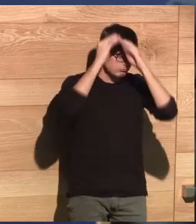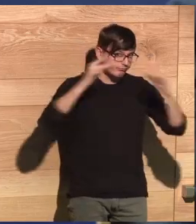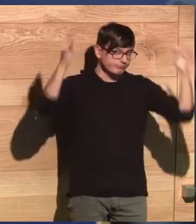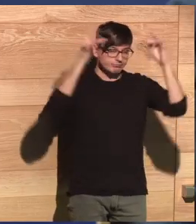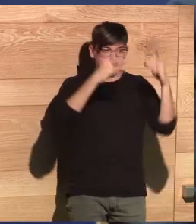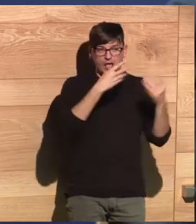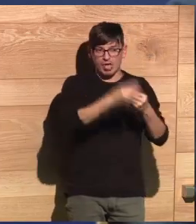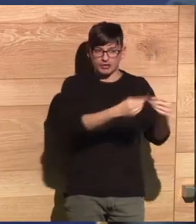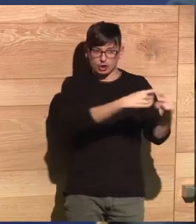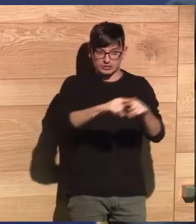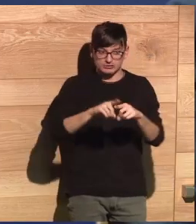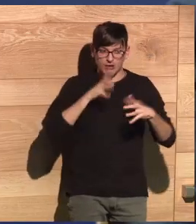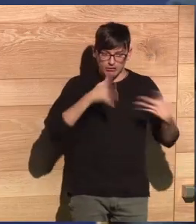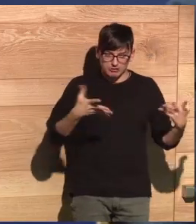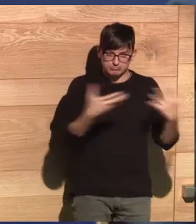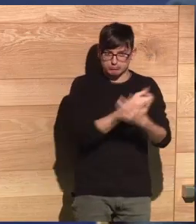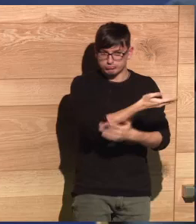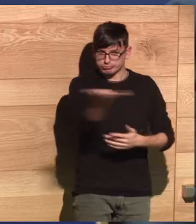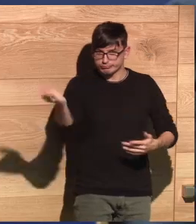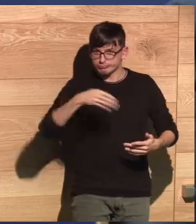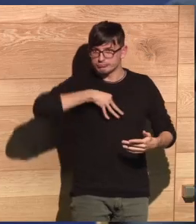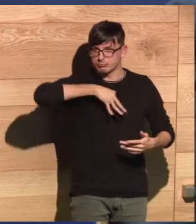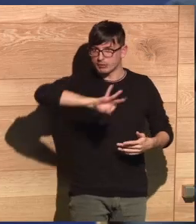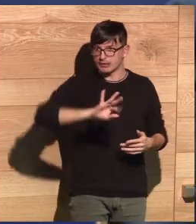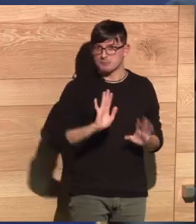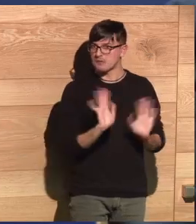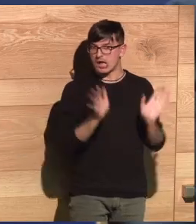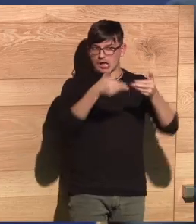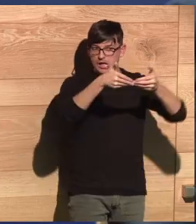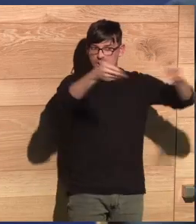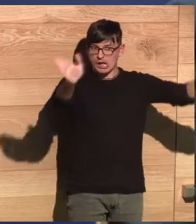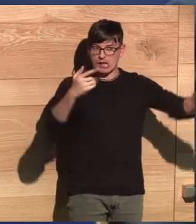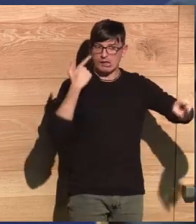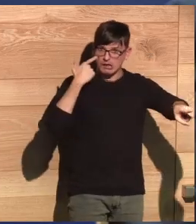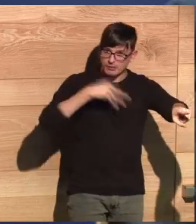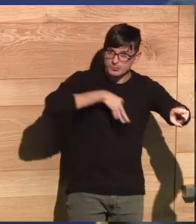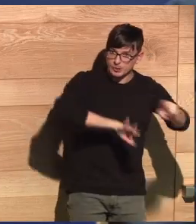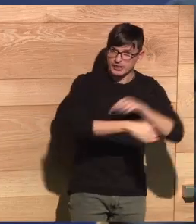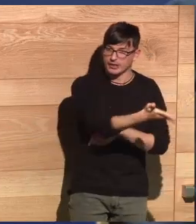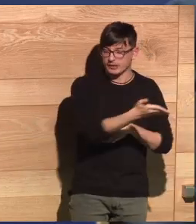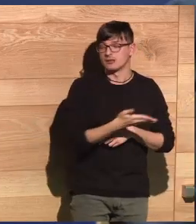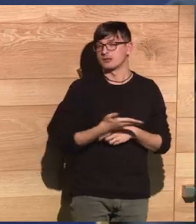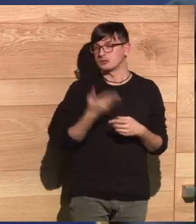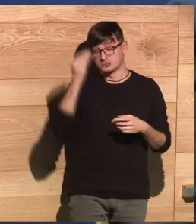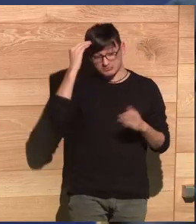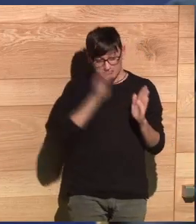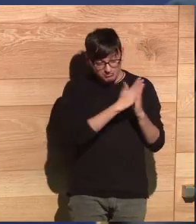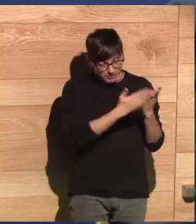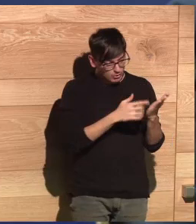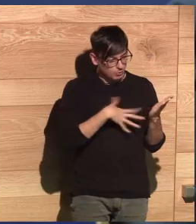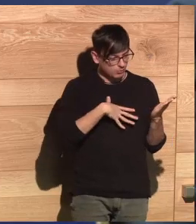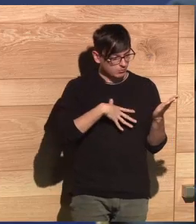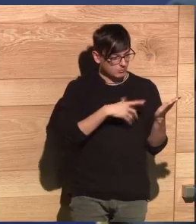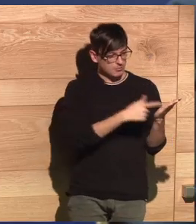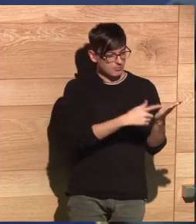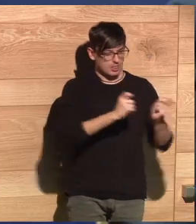cosas que hoy en día están al alcance de cualquiera. Solo tenemos que abrirles las puertas. Y yo creo que este libro va a abrir tantas cabezas que va a ser